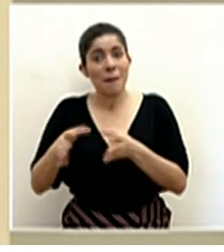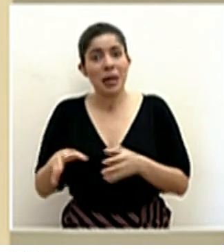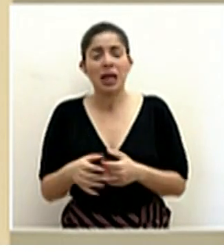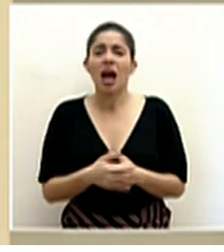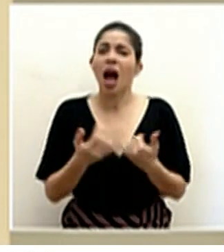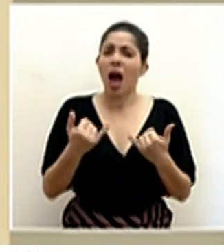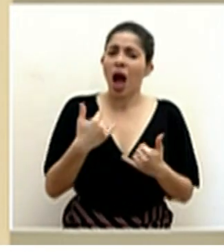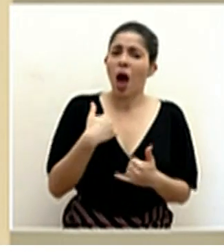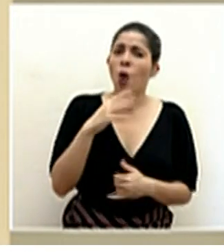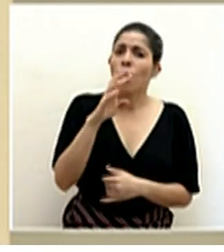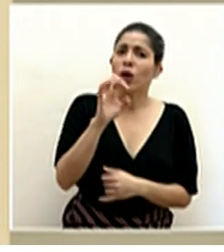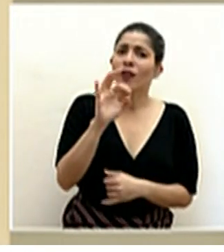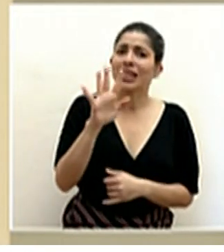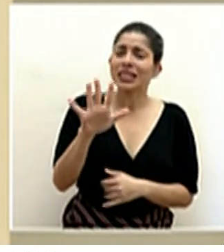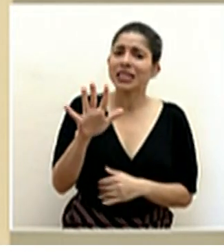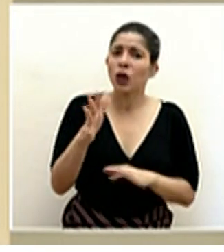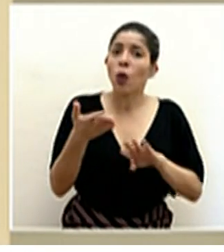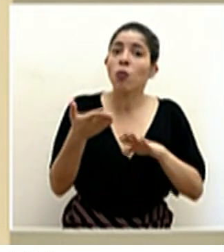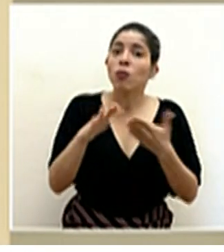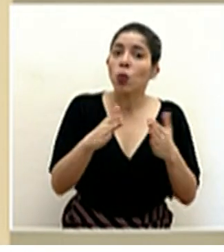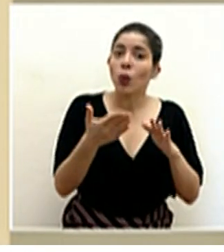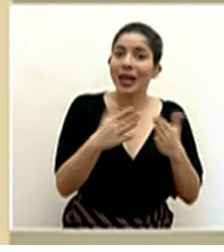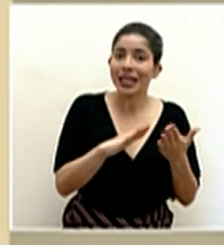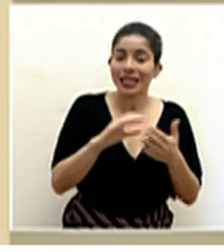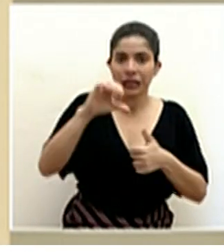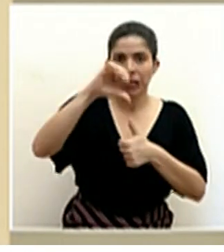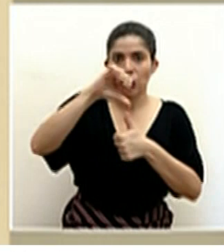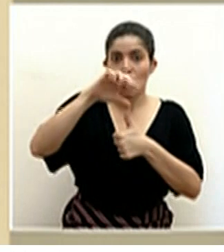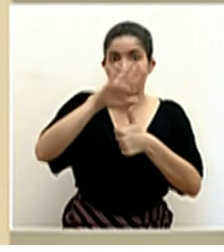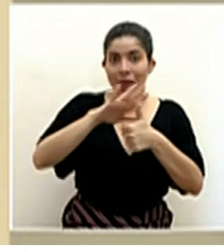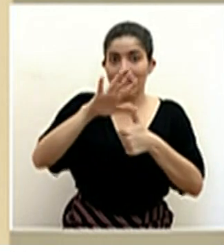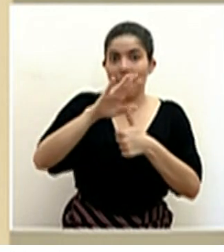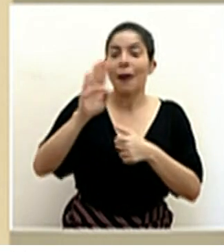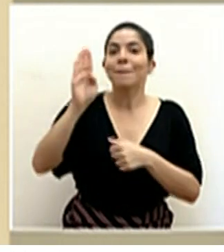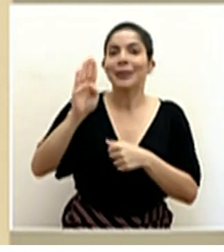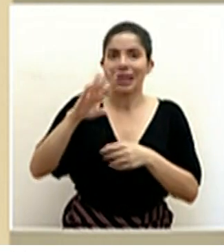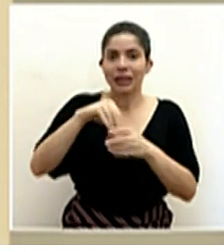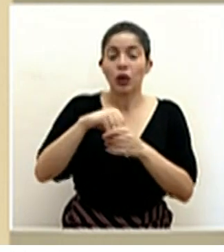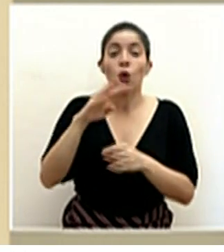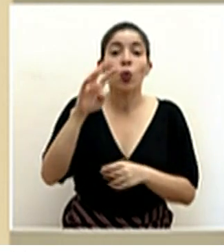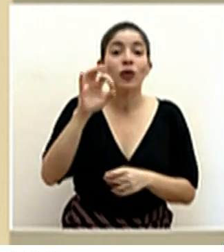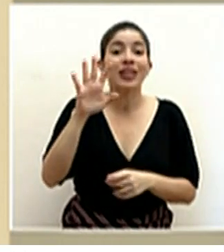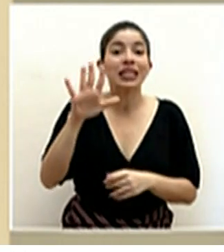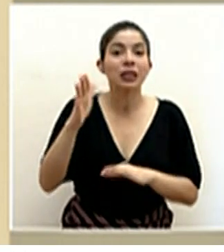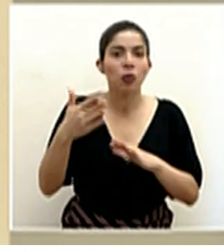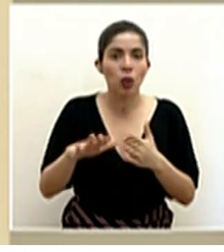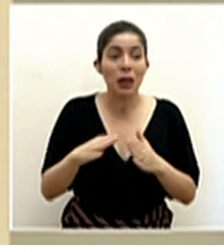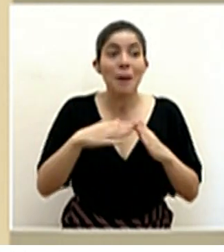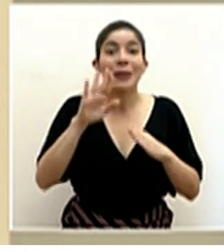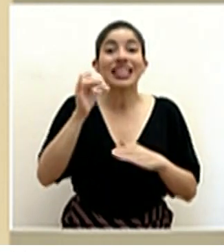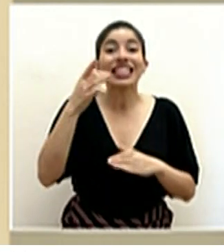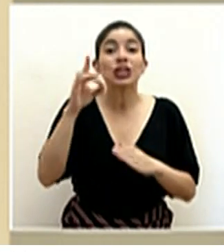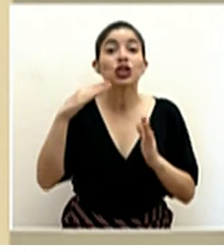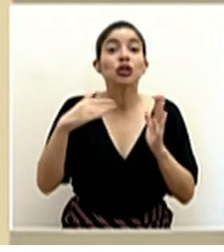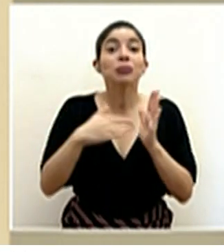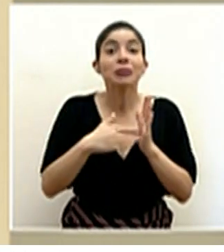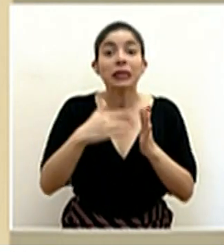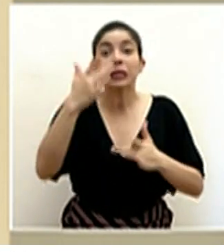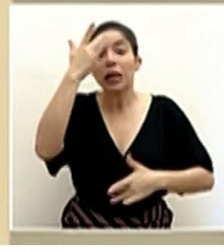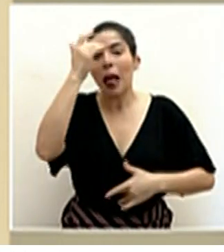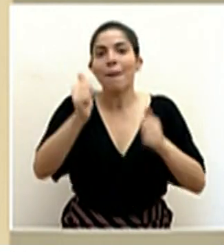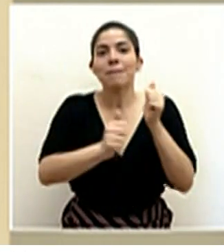tenemos 495 muertes en Centroamérica, incluido Belice, más de 18,000 casos que muchos han estado